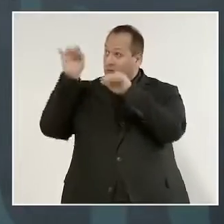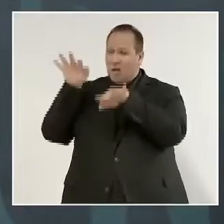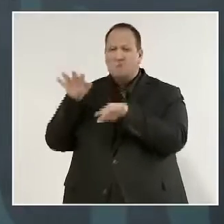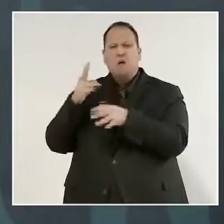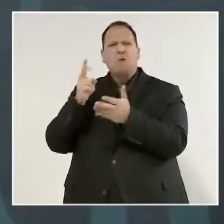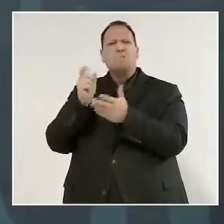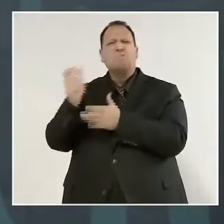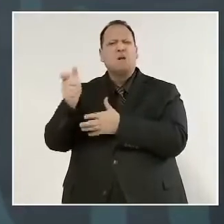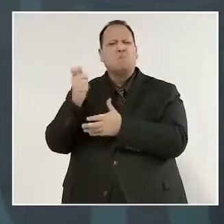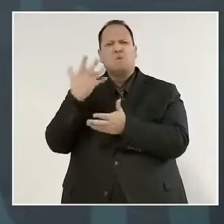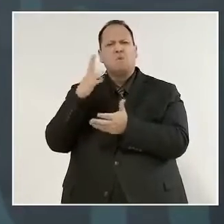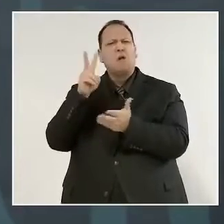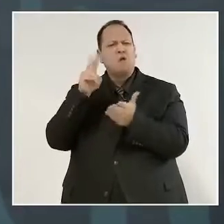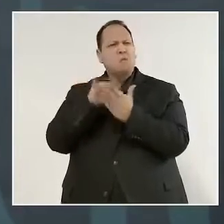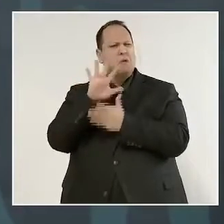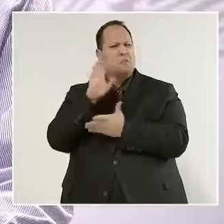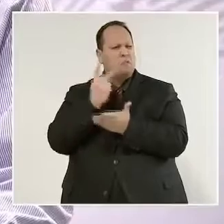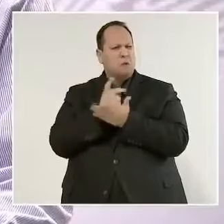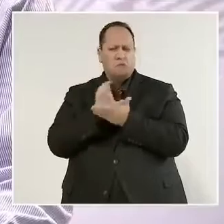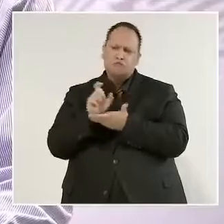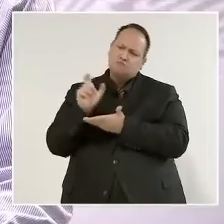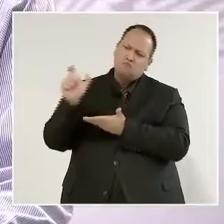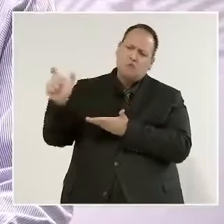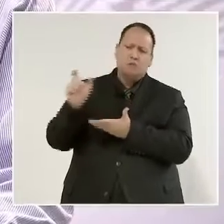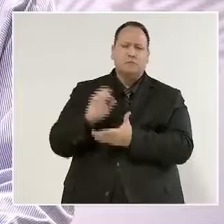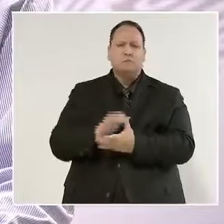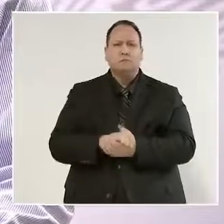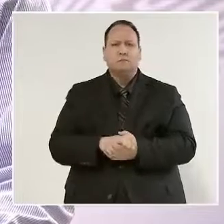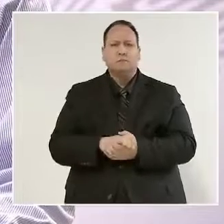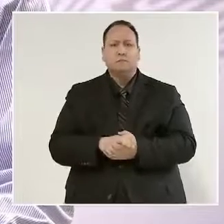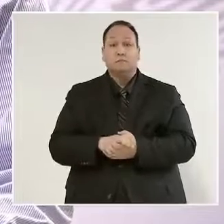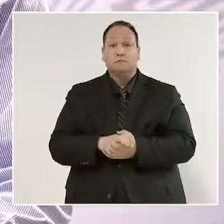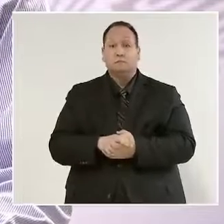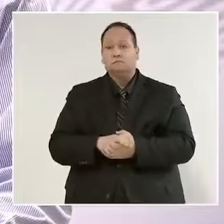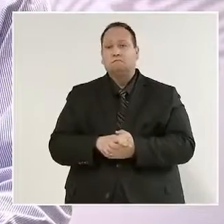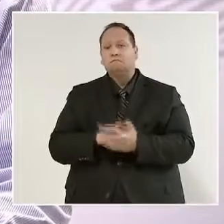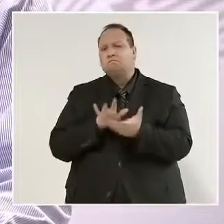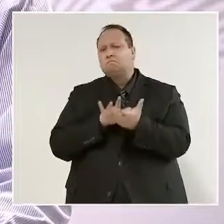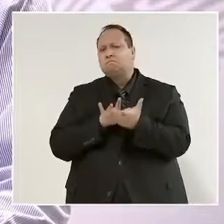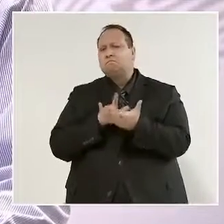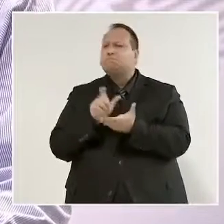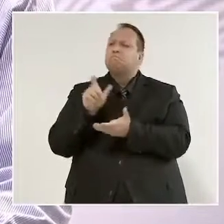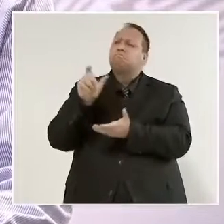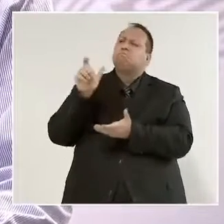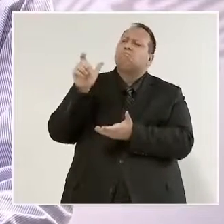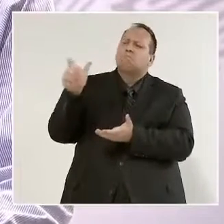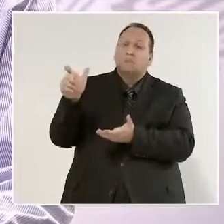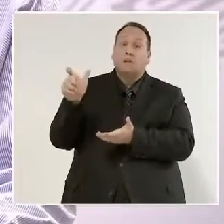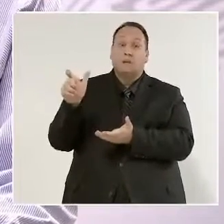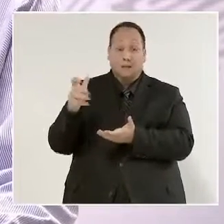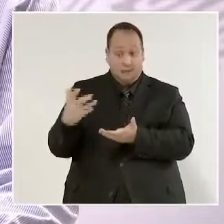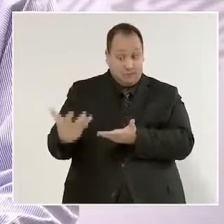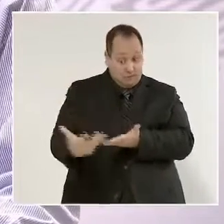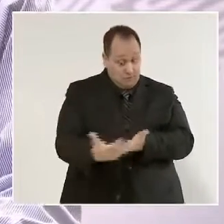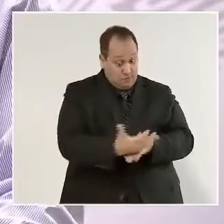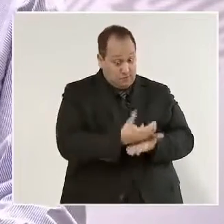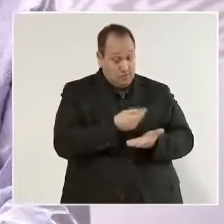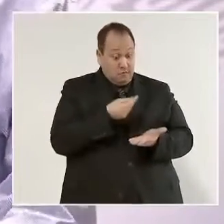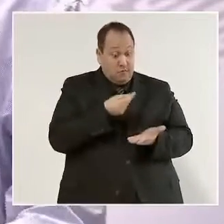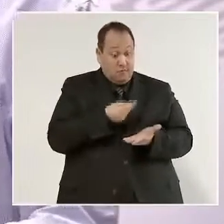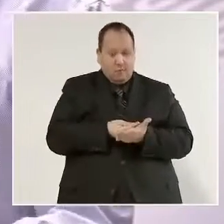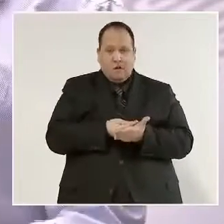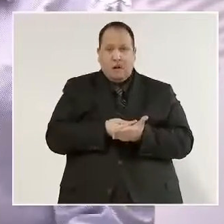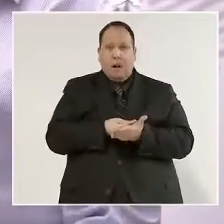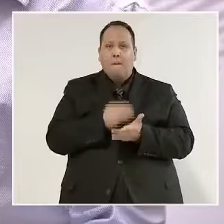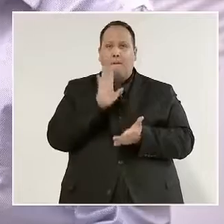de 2.500 pesos. Es una cooperación porque ese dinero va a quedar